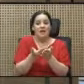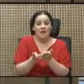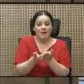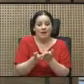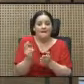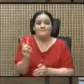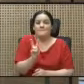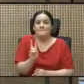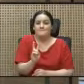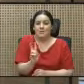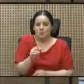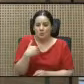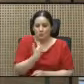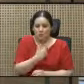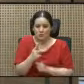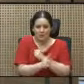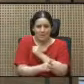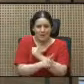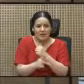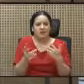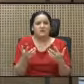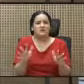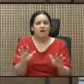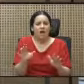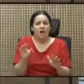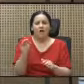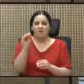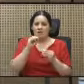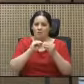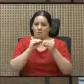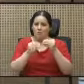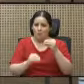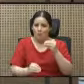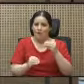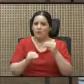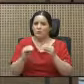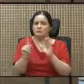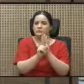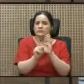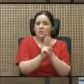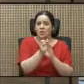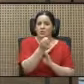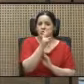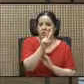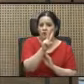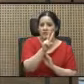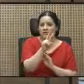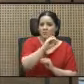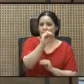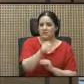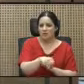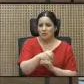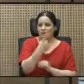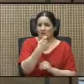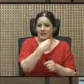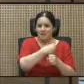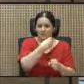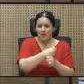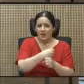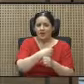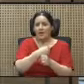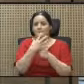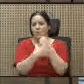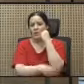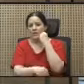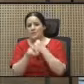ya teníamos números alarmantes, más de un 12% de desempleo, la pobreza rondaba el 21% y la pobreza